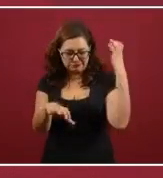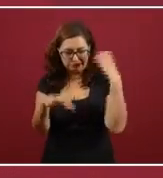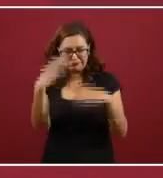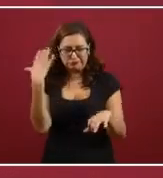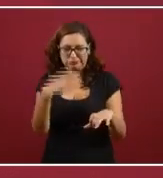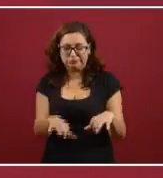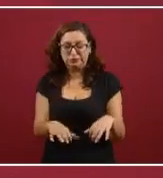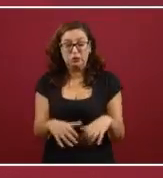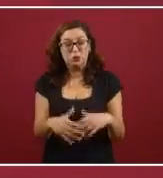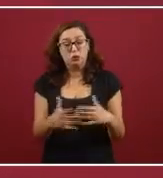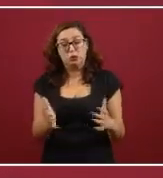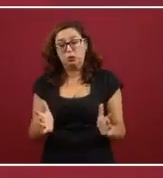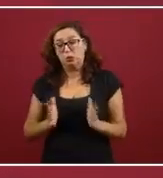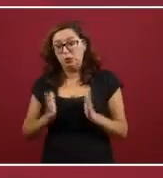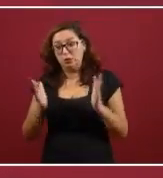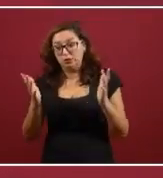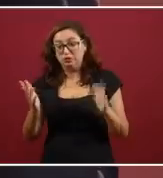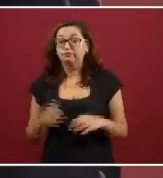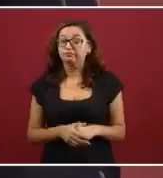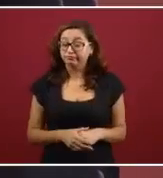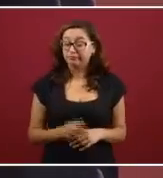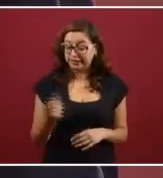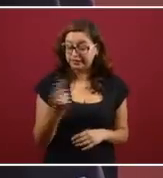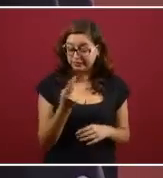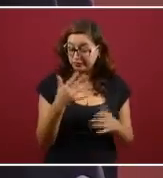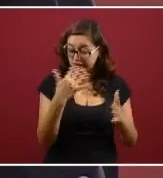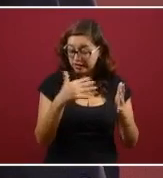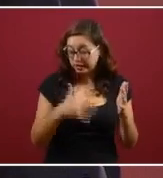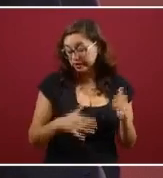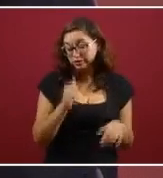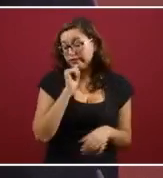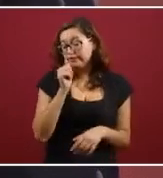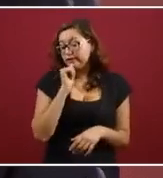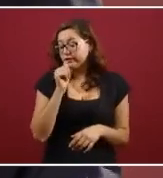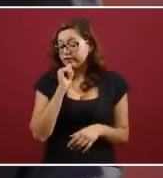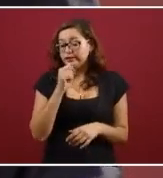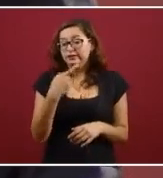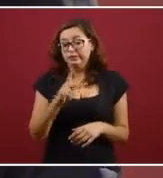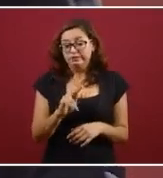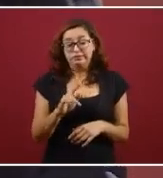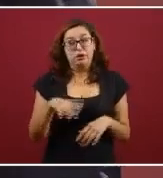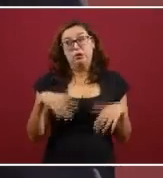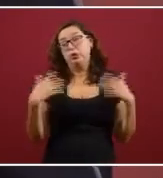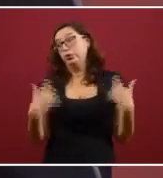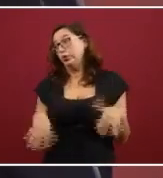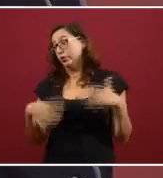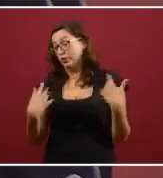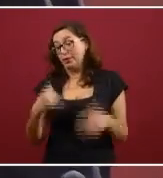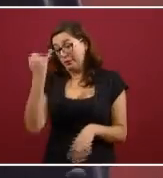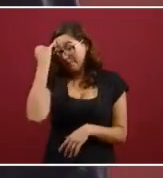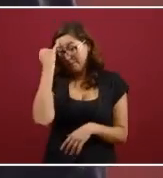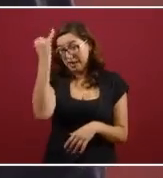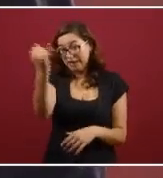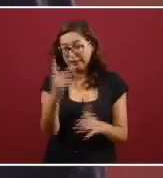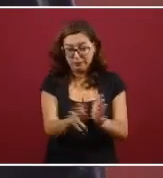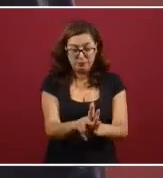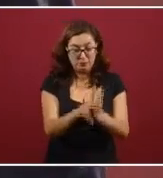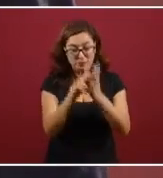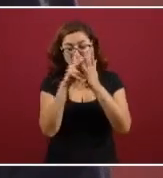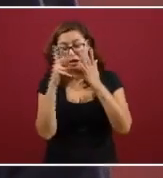no los he visto, ya los tengo que ver porque es mi trabajo. Pero deben de estar los periódicos llenos,